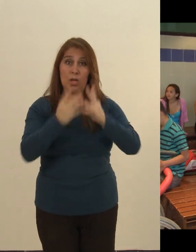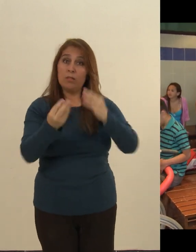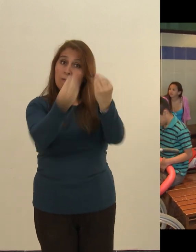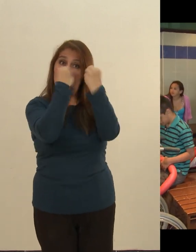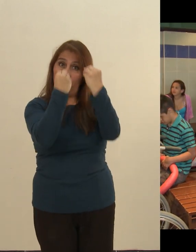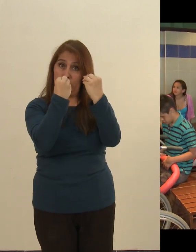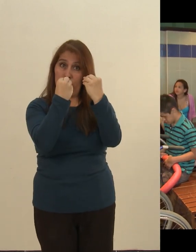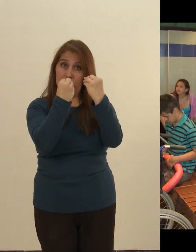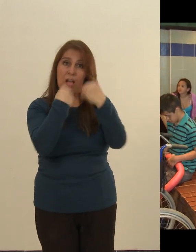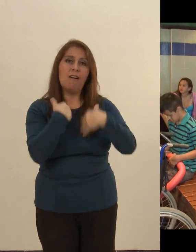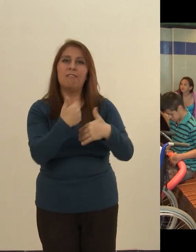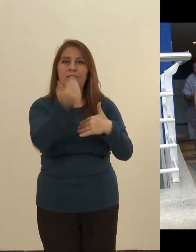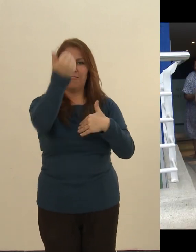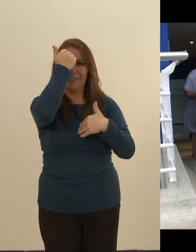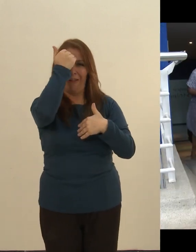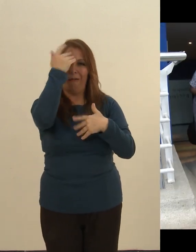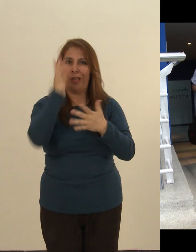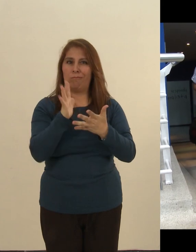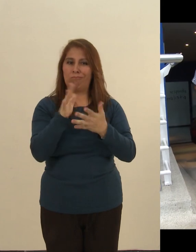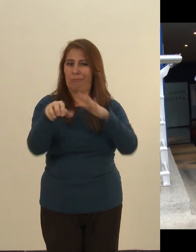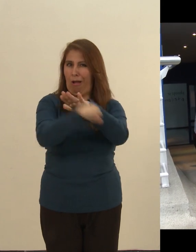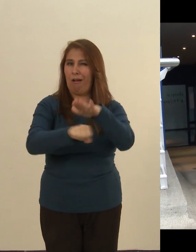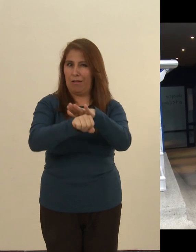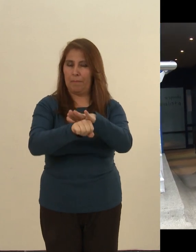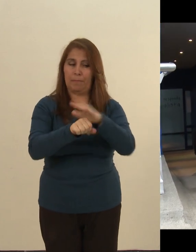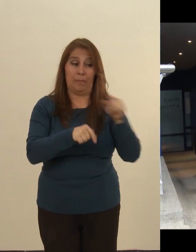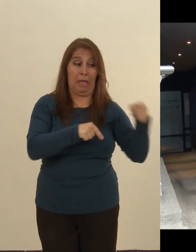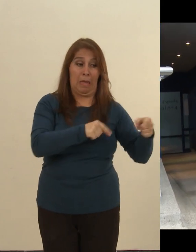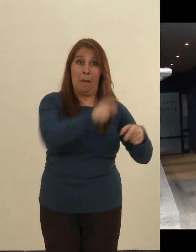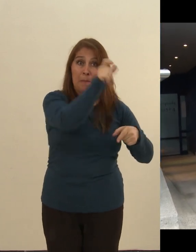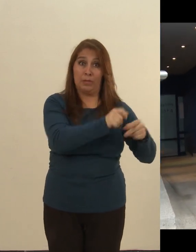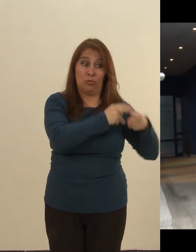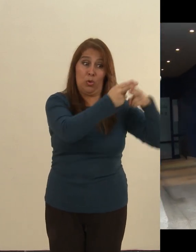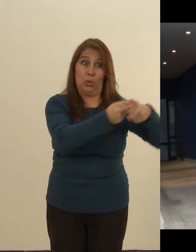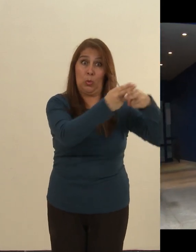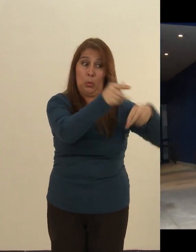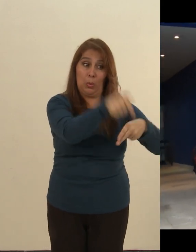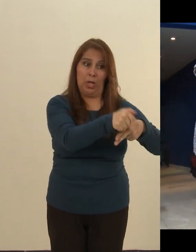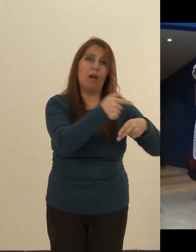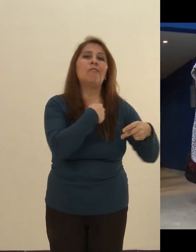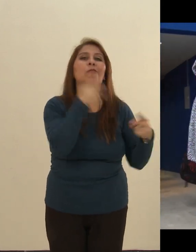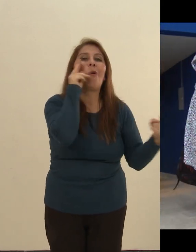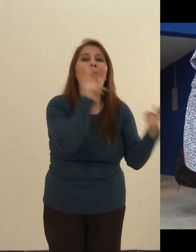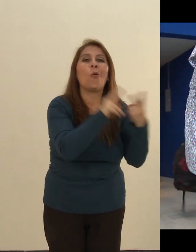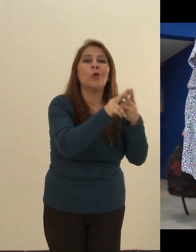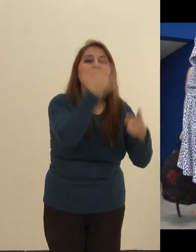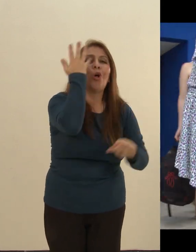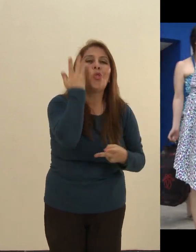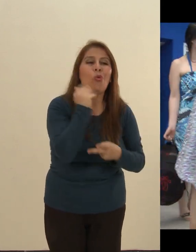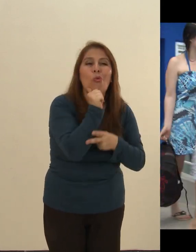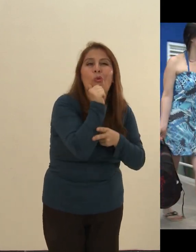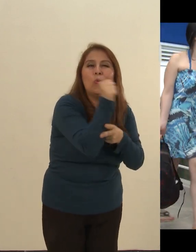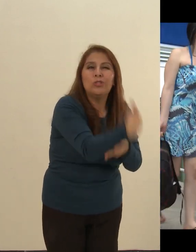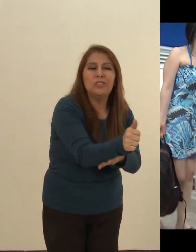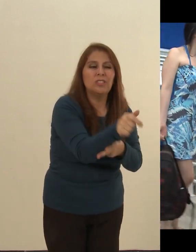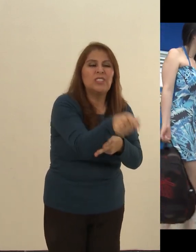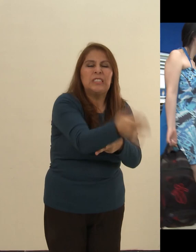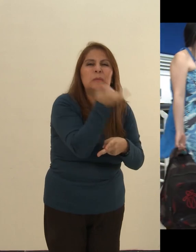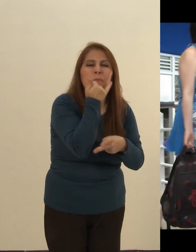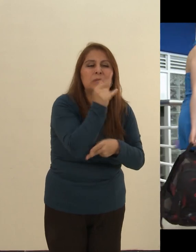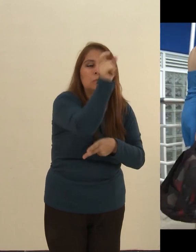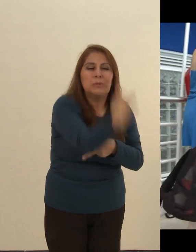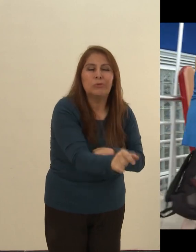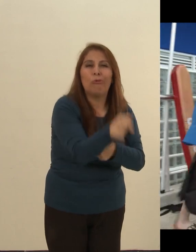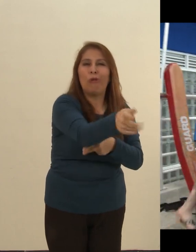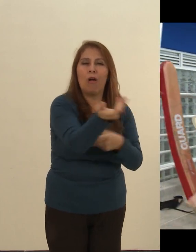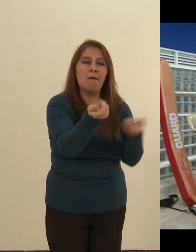saber profesional, que es el que vincula al trabajo. El cuidador nos da su saber